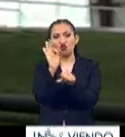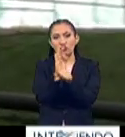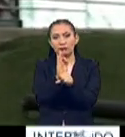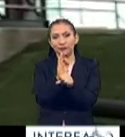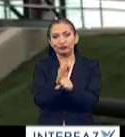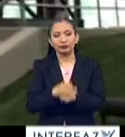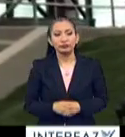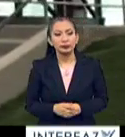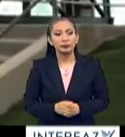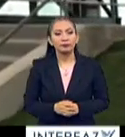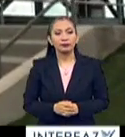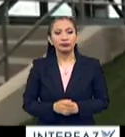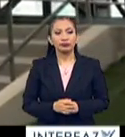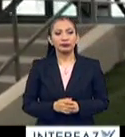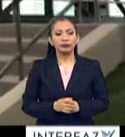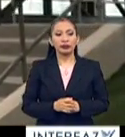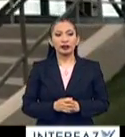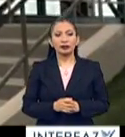protegiendo.